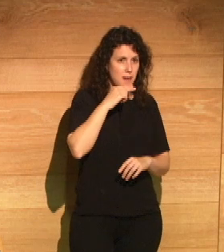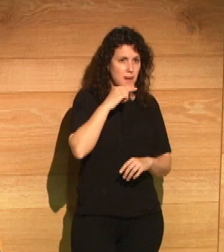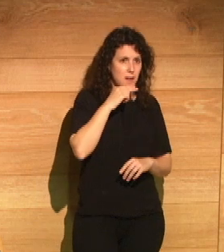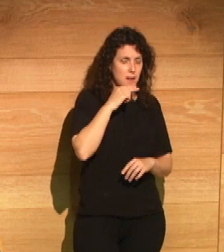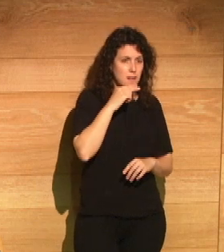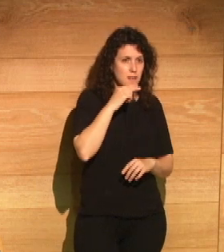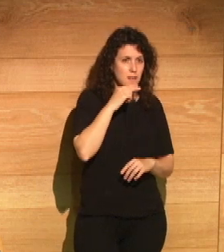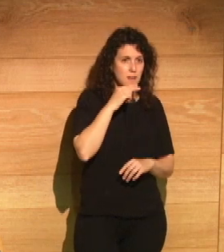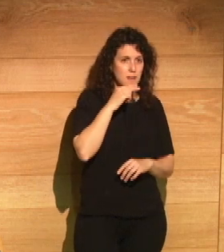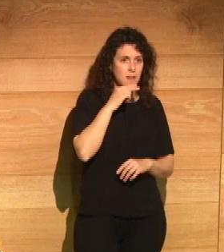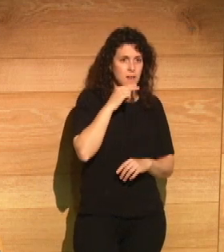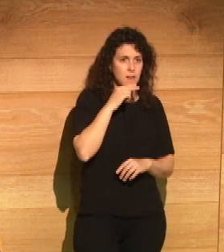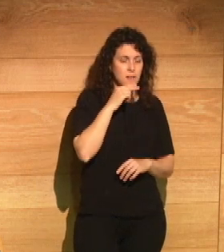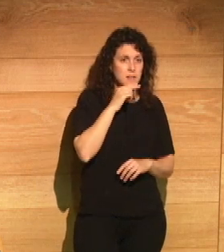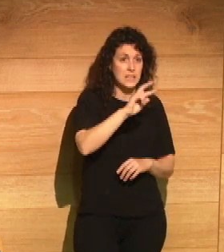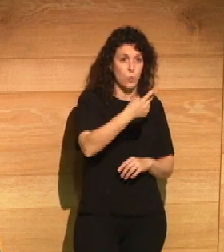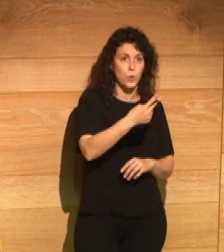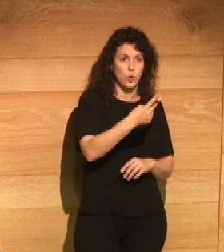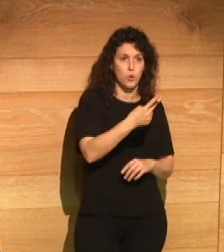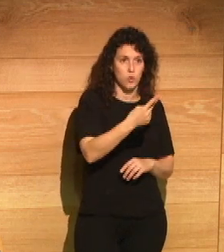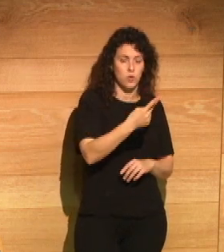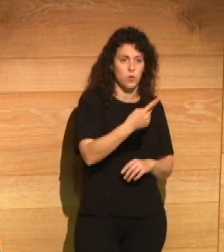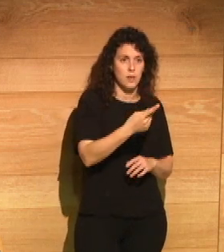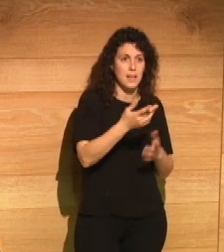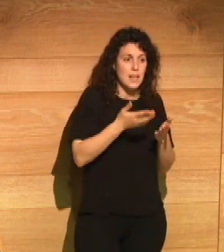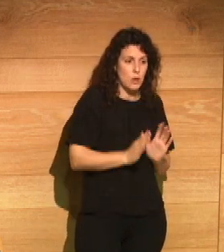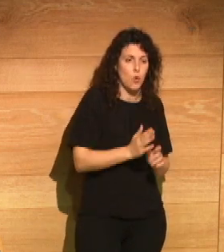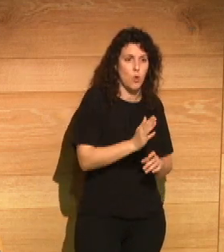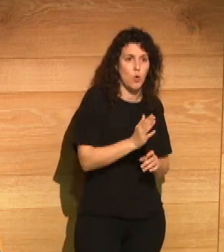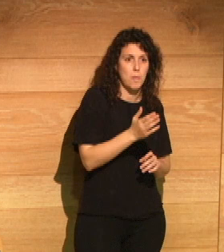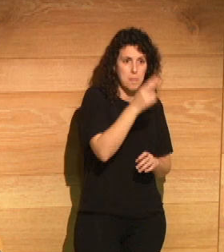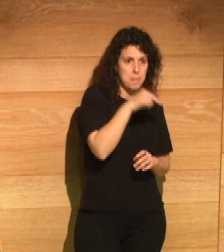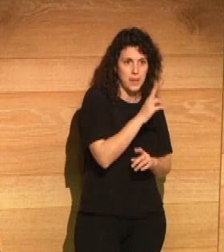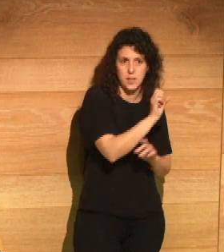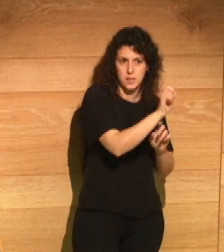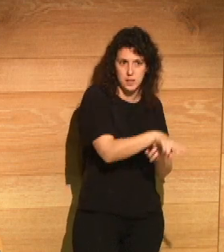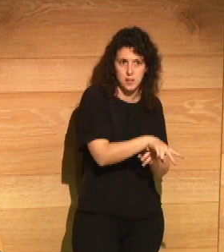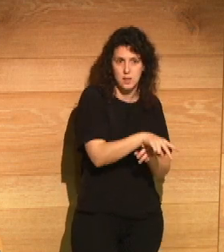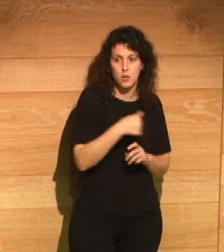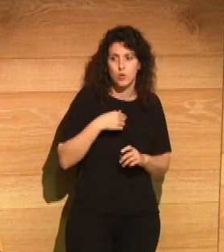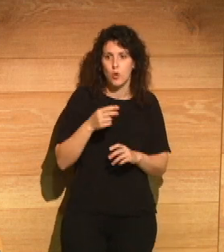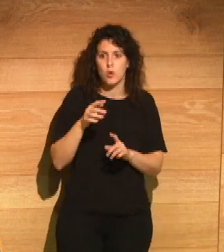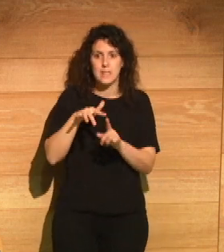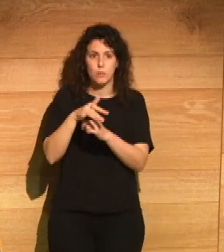entonces a mí me aterraba esa idea de crecer sin mis padres.